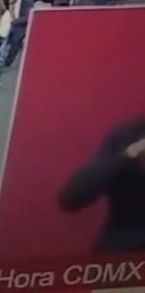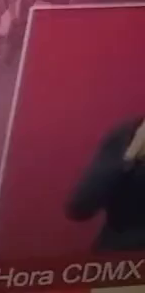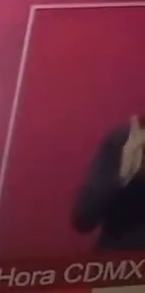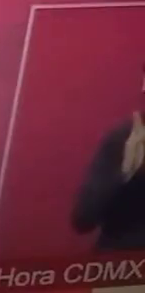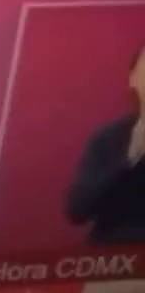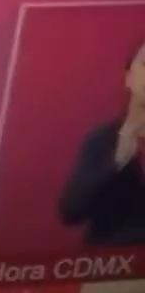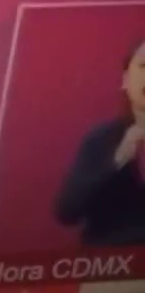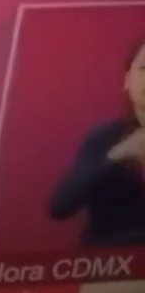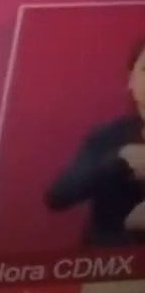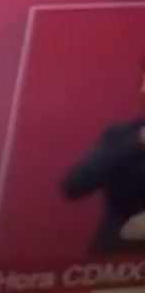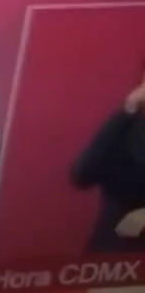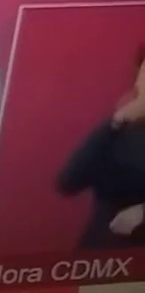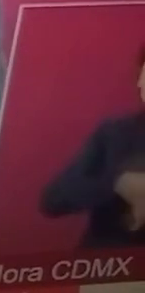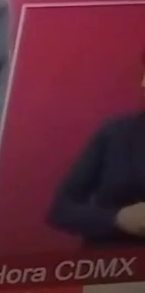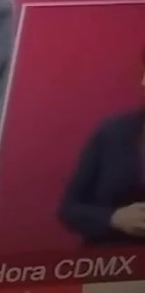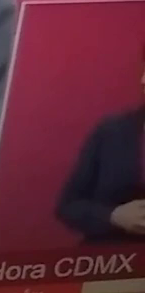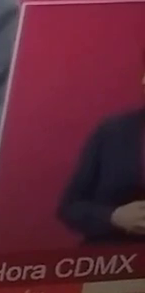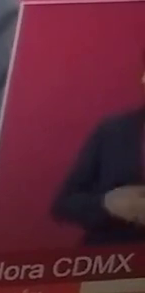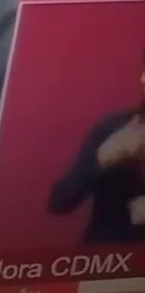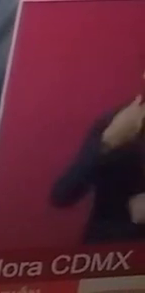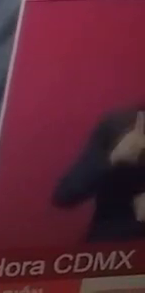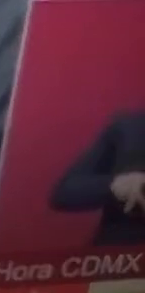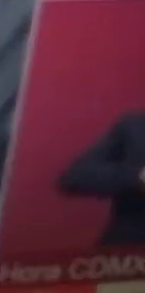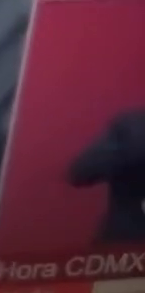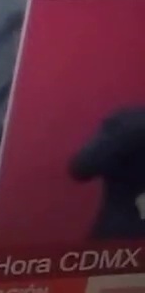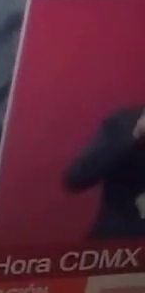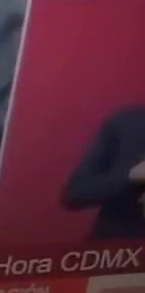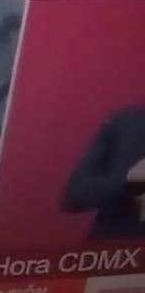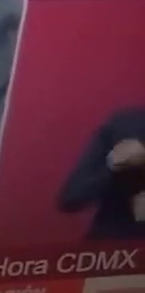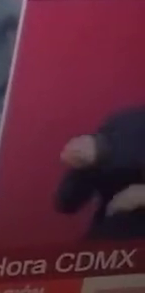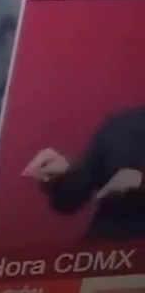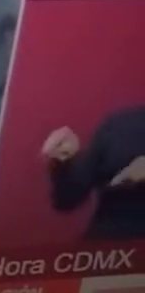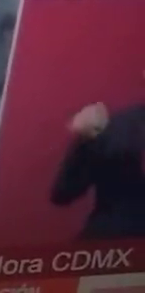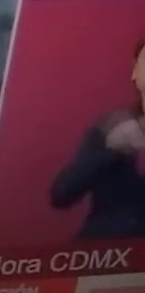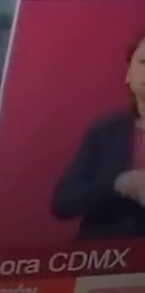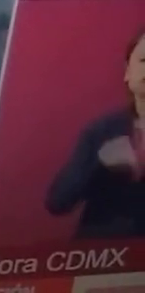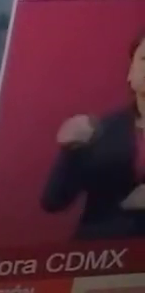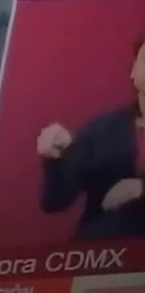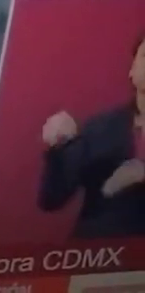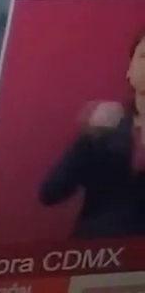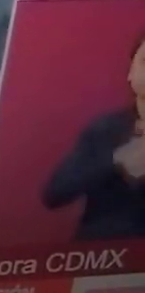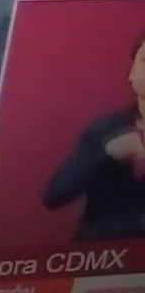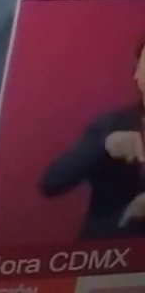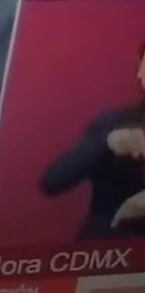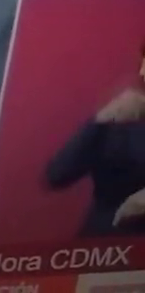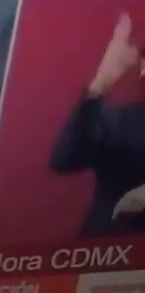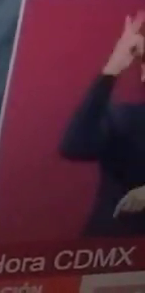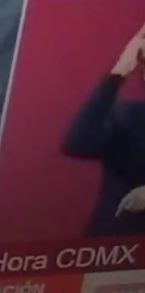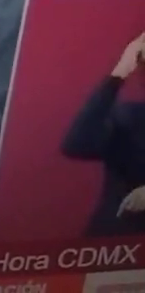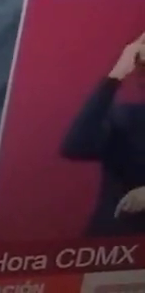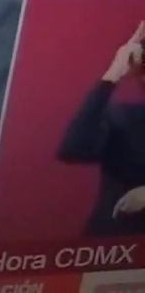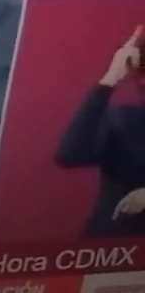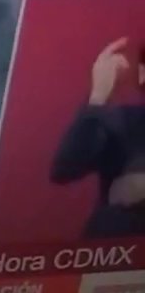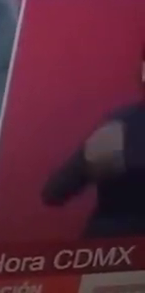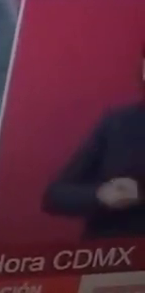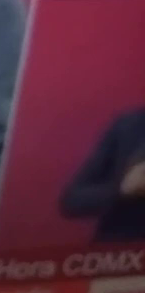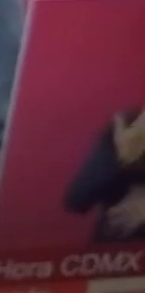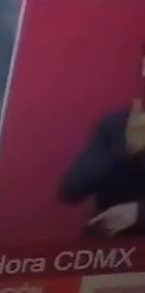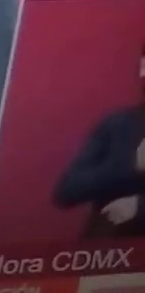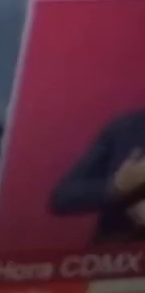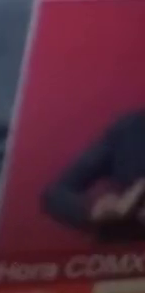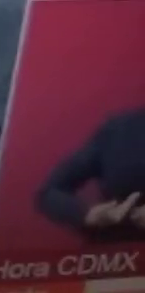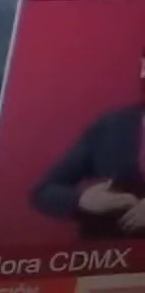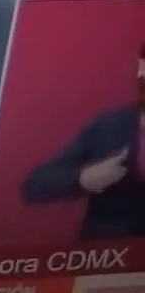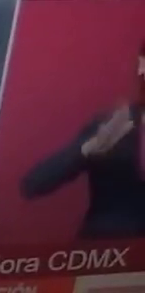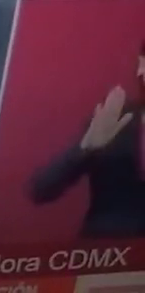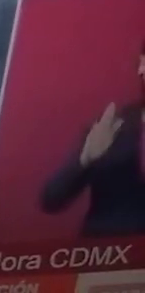Cuando llega Porfirio, pues se construyen las vías férreas para comunicar el país con el